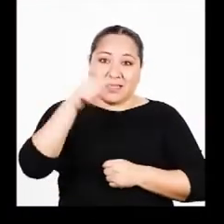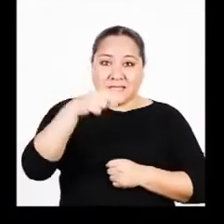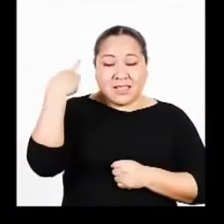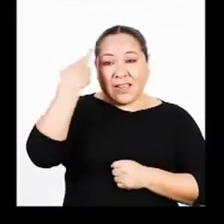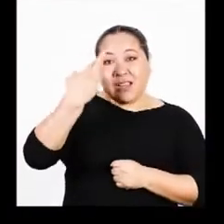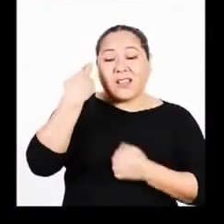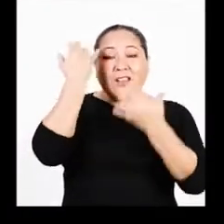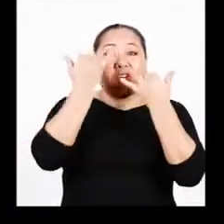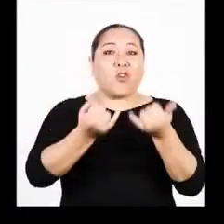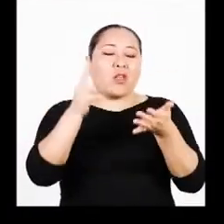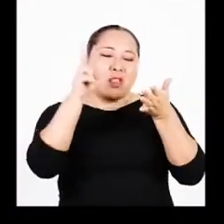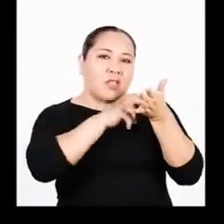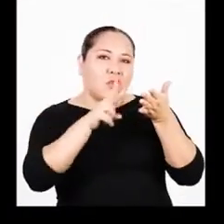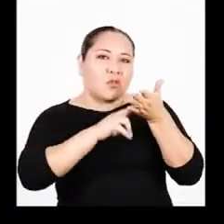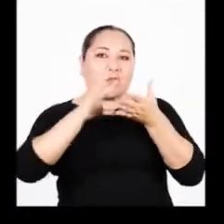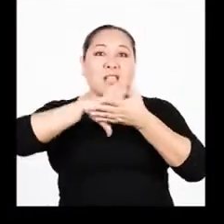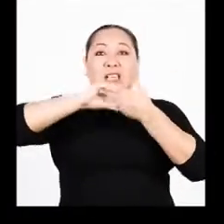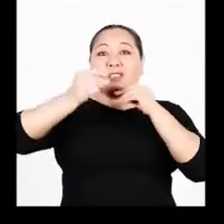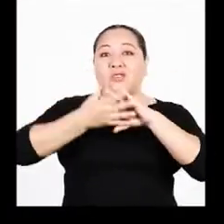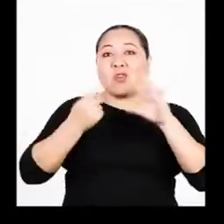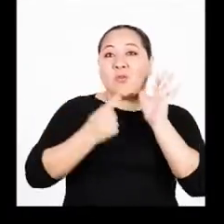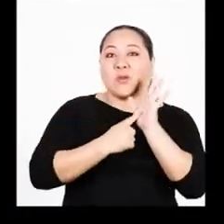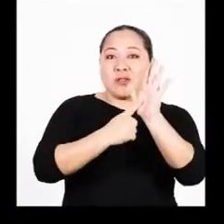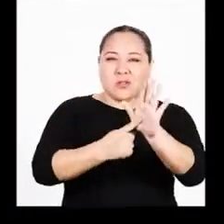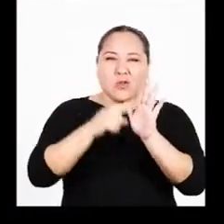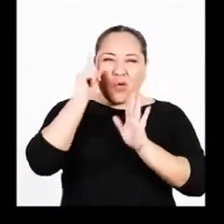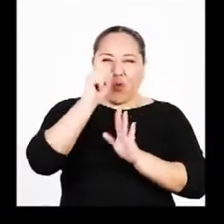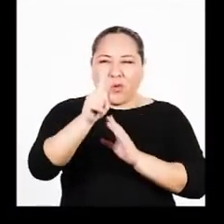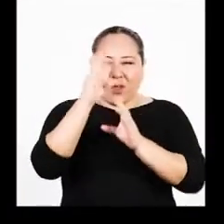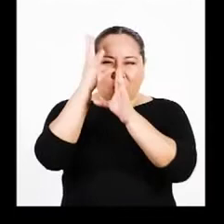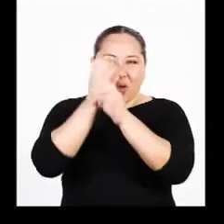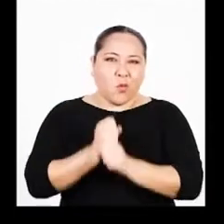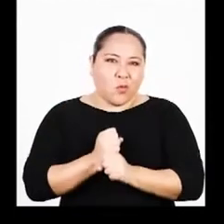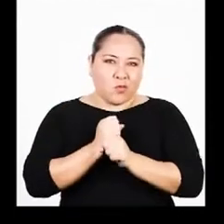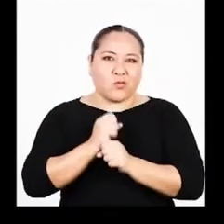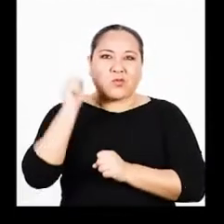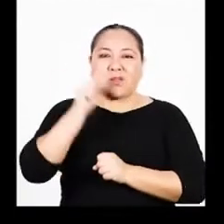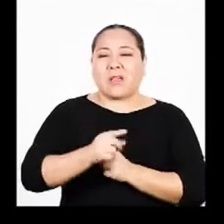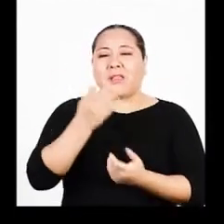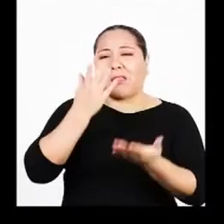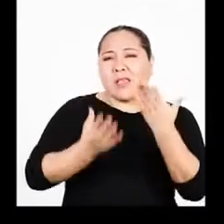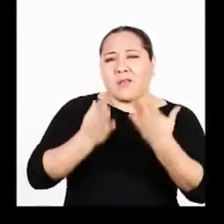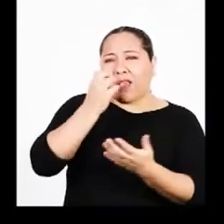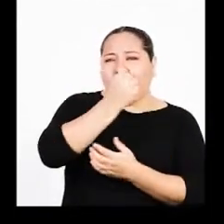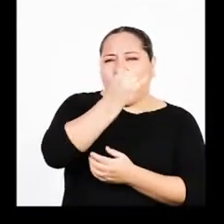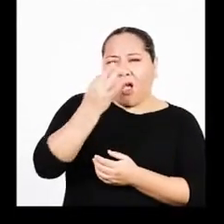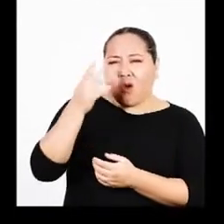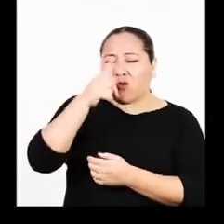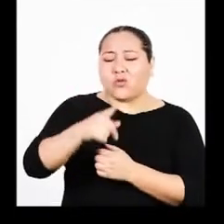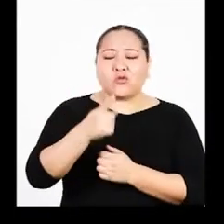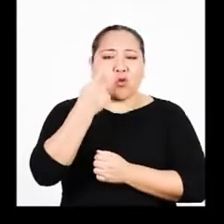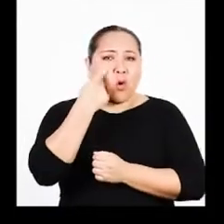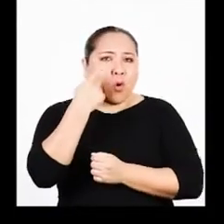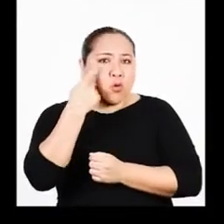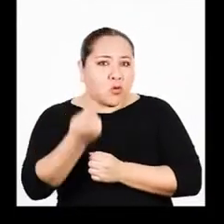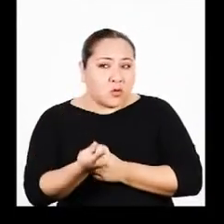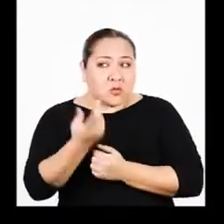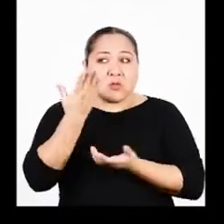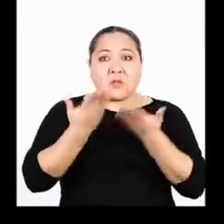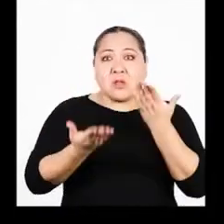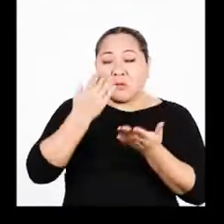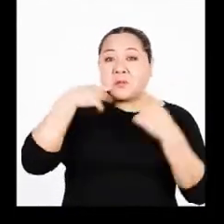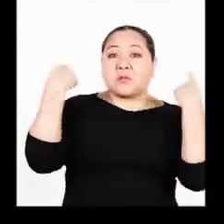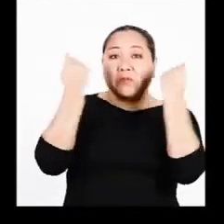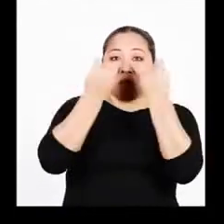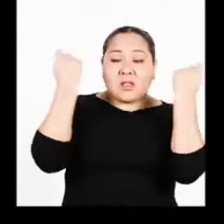Por eso, hoy leeremos un texto que nos presentará una de estas tradiciones, que quizá algunas y algunos conozcan e